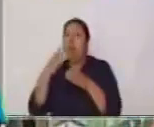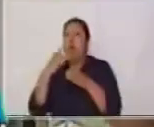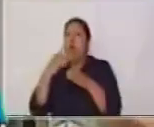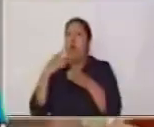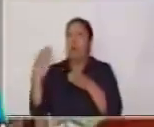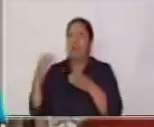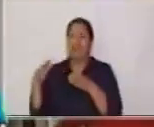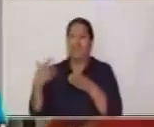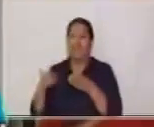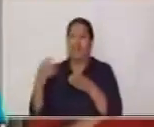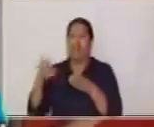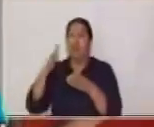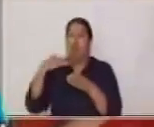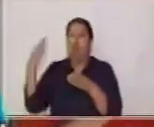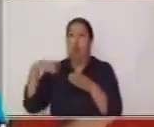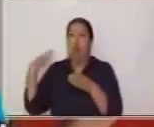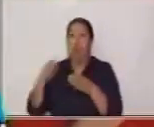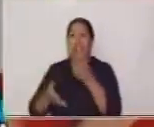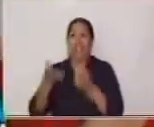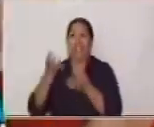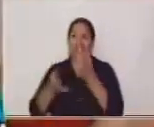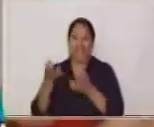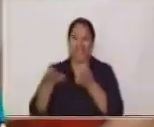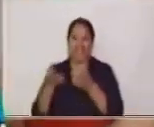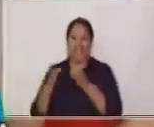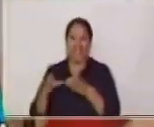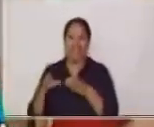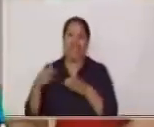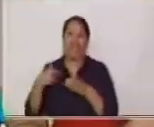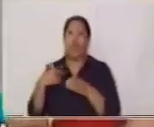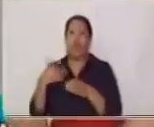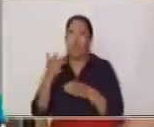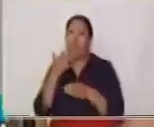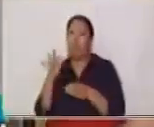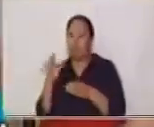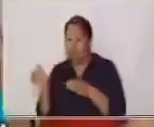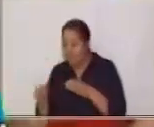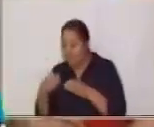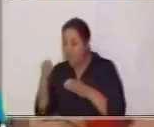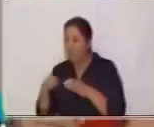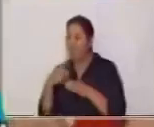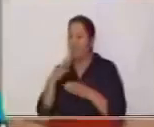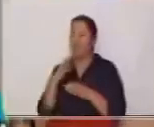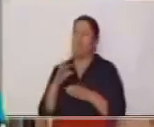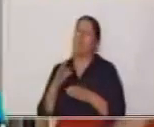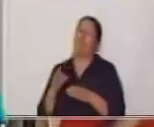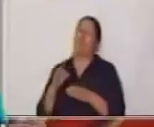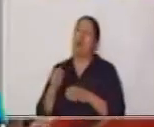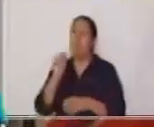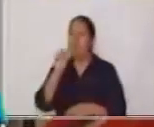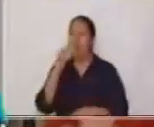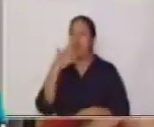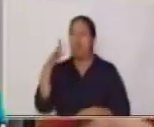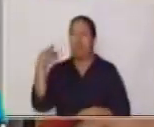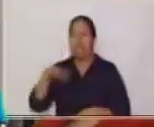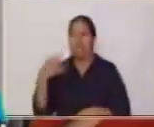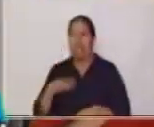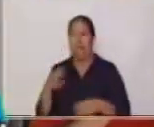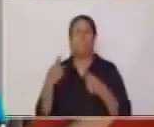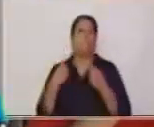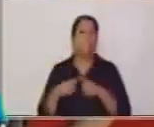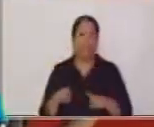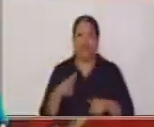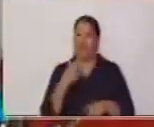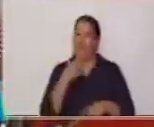caquic lo sirven calientito. Y yo probé, y el caldo era delicioso. Picaba un poquito, pero era un caldo